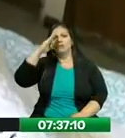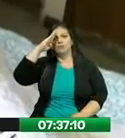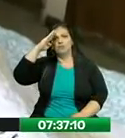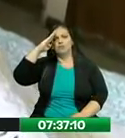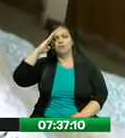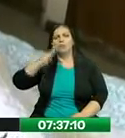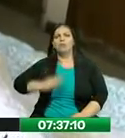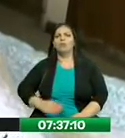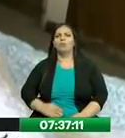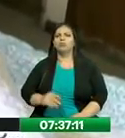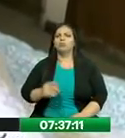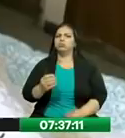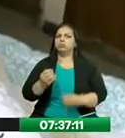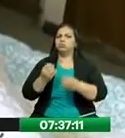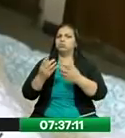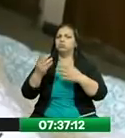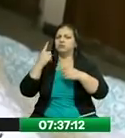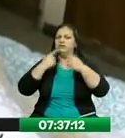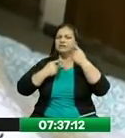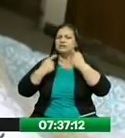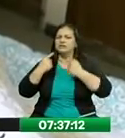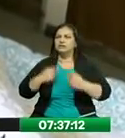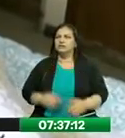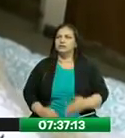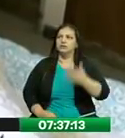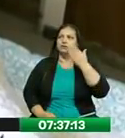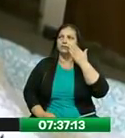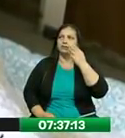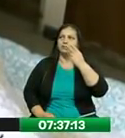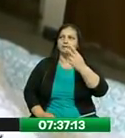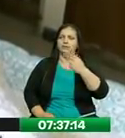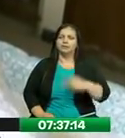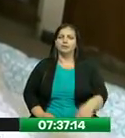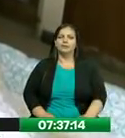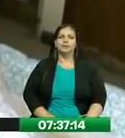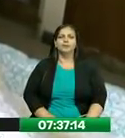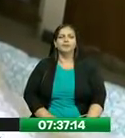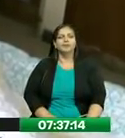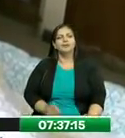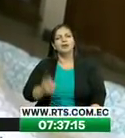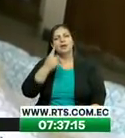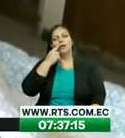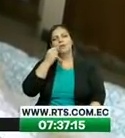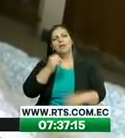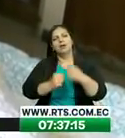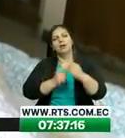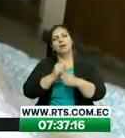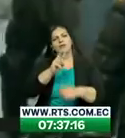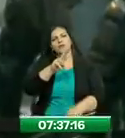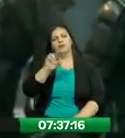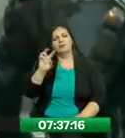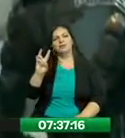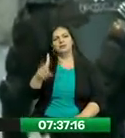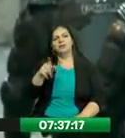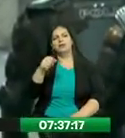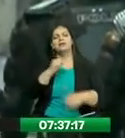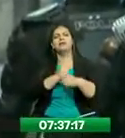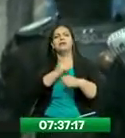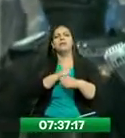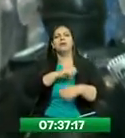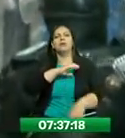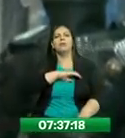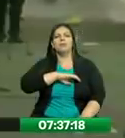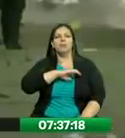Es Mauro Chicaiza, de 26 años. Pertenece a la Unidad de Mantenimiento del Orden Humo de la Policía Nacional. Durante las jornadas